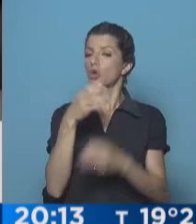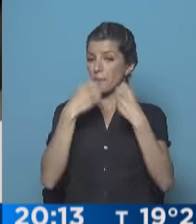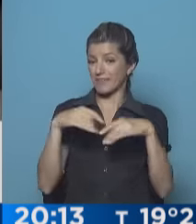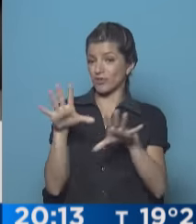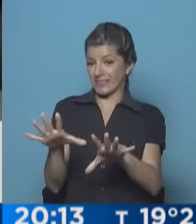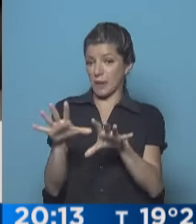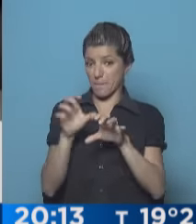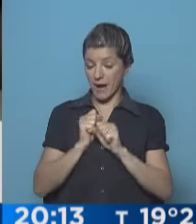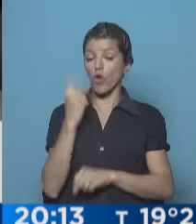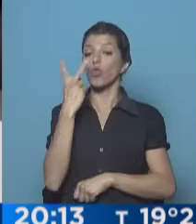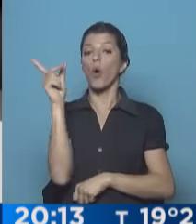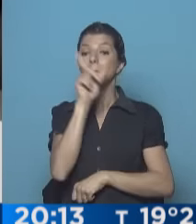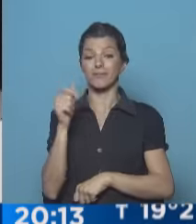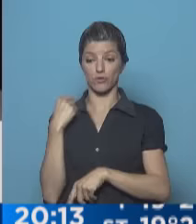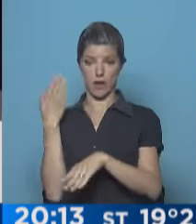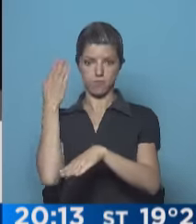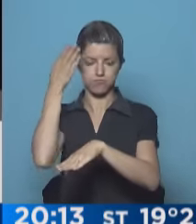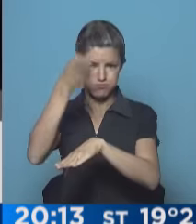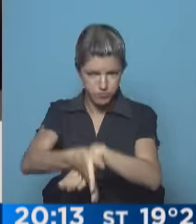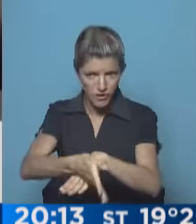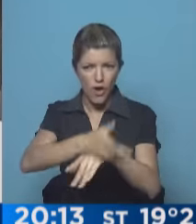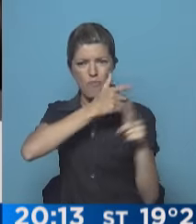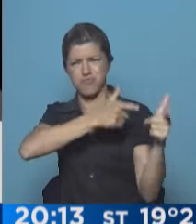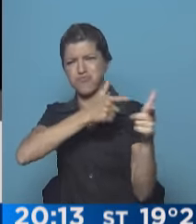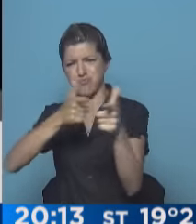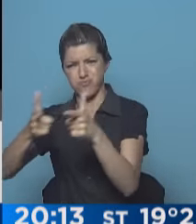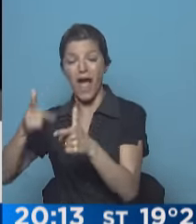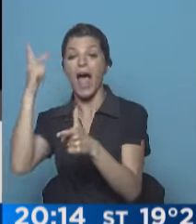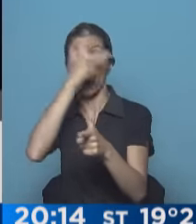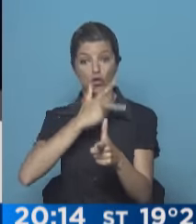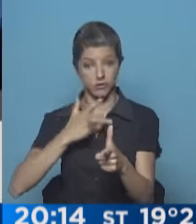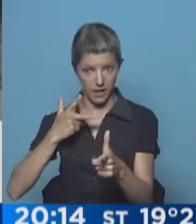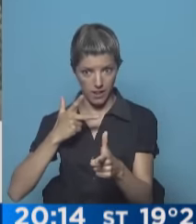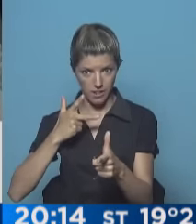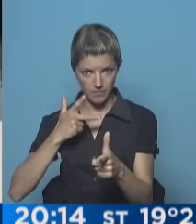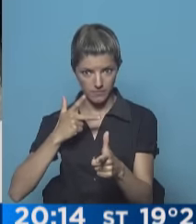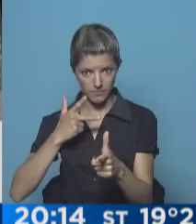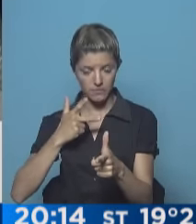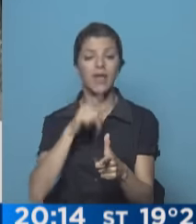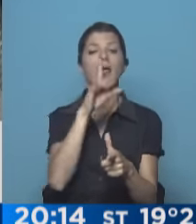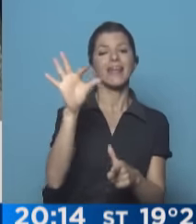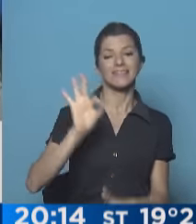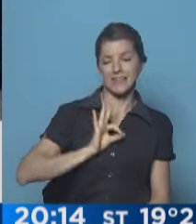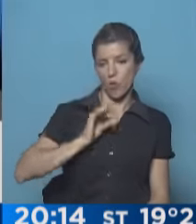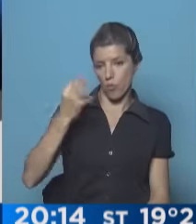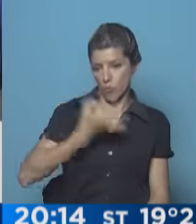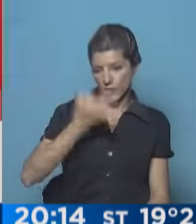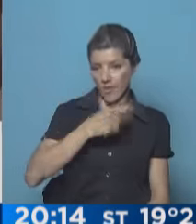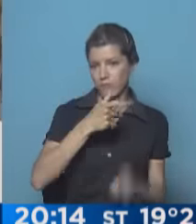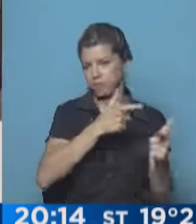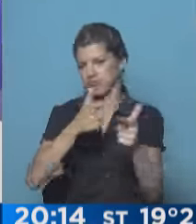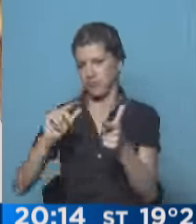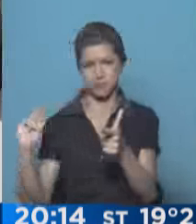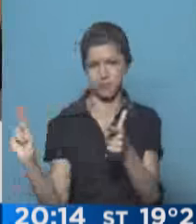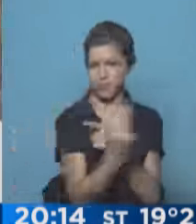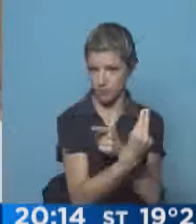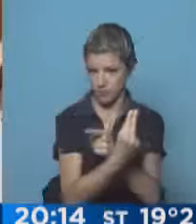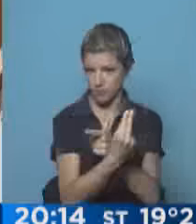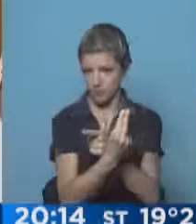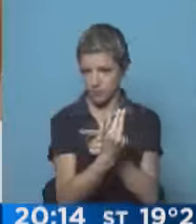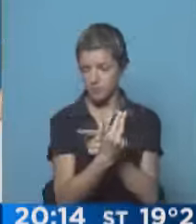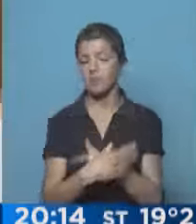temprano cuando dos atacantes ingresaron a sangre y fuego en el establecimiento, matando a los guardias que custodiaban la puerta.